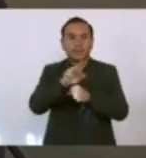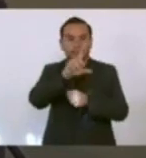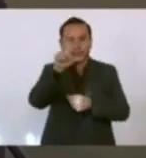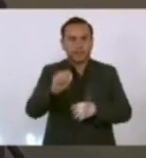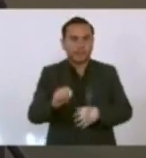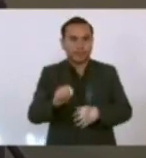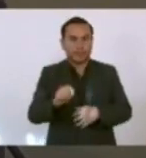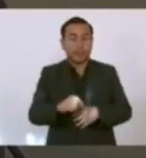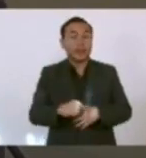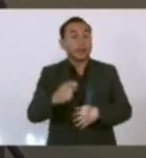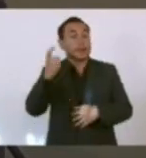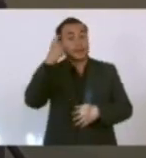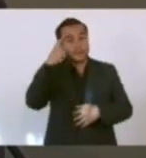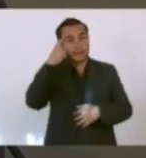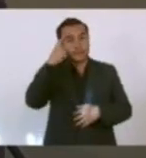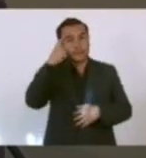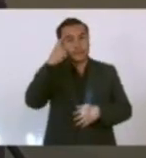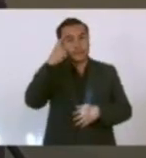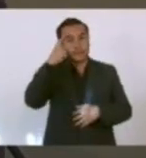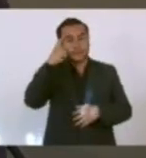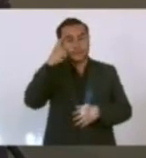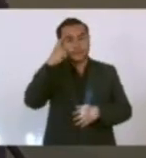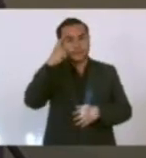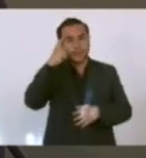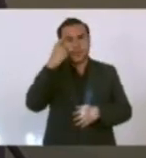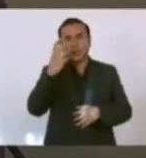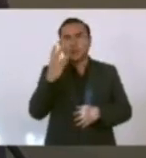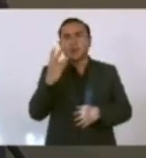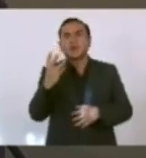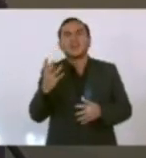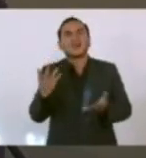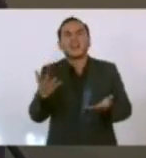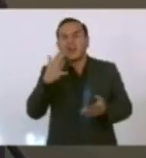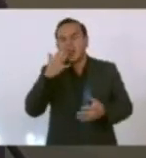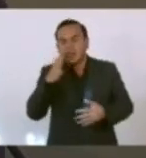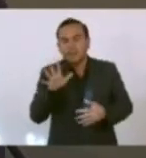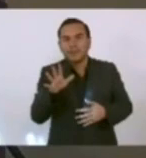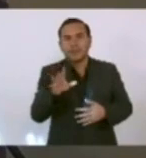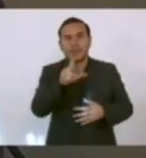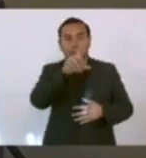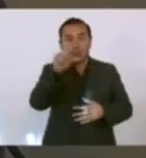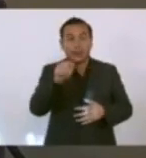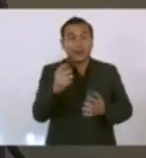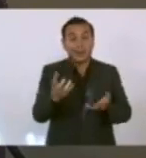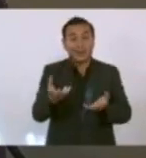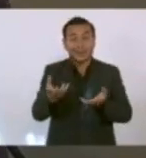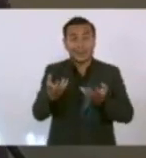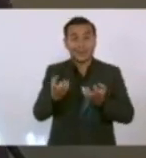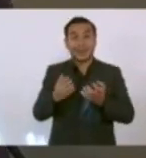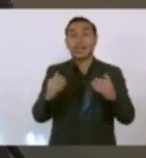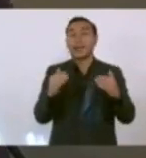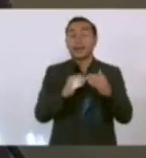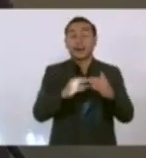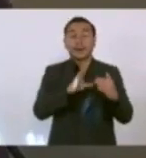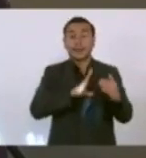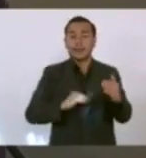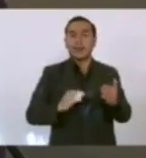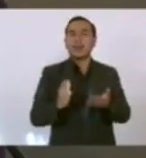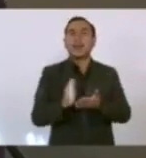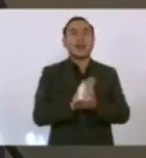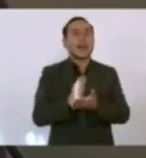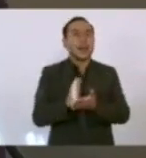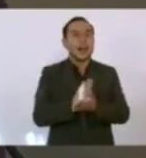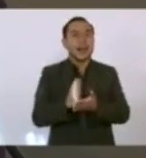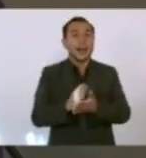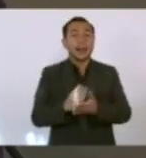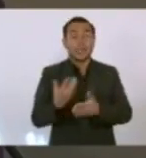Y pensábamos, ¿cuánto no daría Italia por estar en nuestra posición y poder declarar